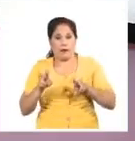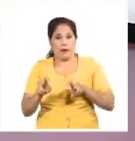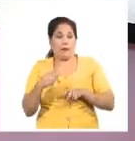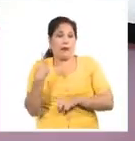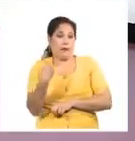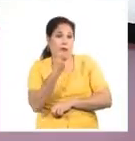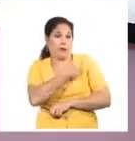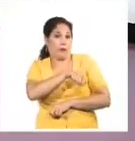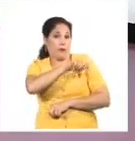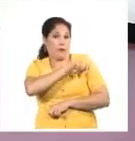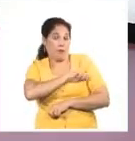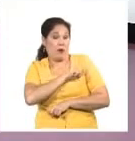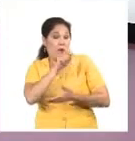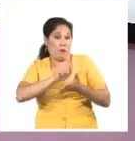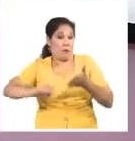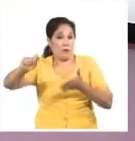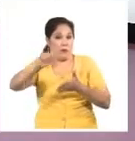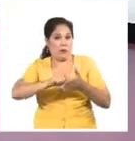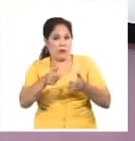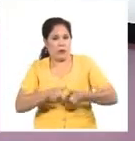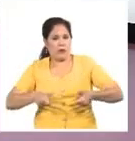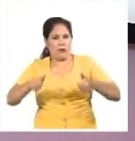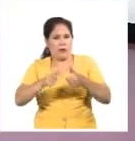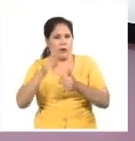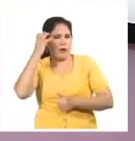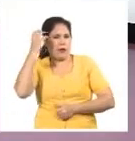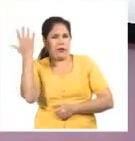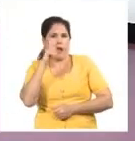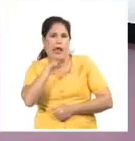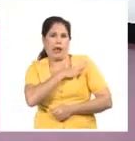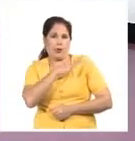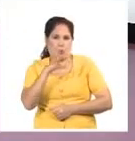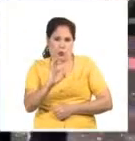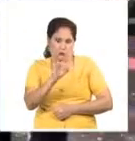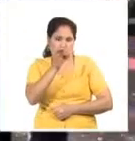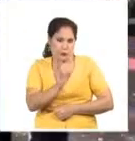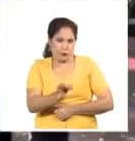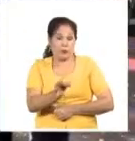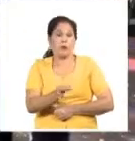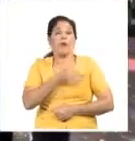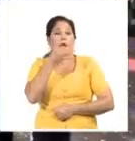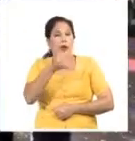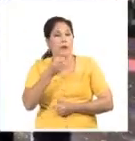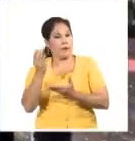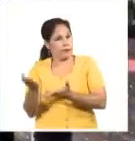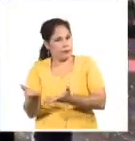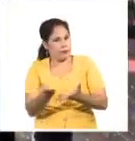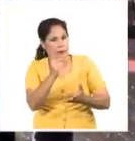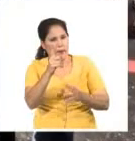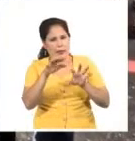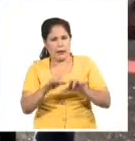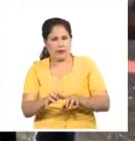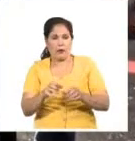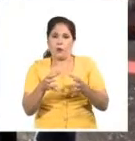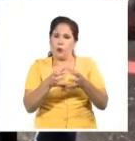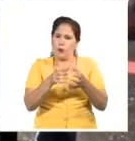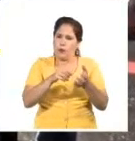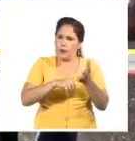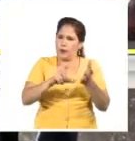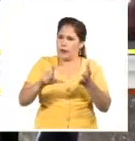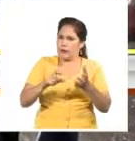Poder Popular y del Consejo de Estado, Esteban Lazo Hernández. El titular del Parlamento cubano fue recibido por el primer secretario del Comité Provincial